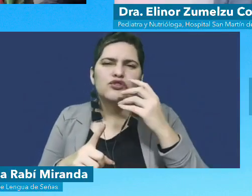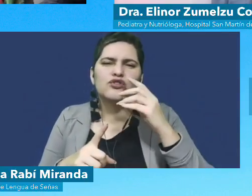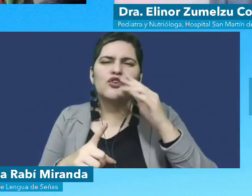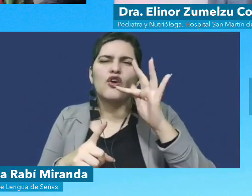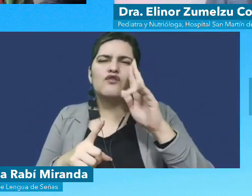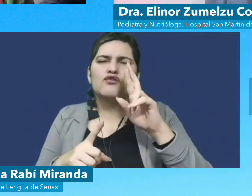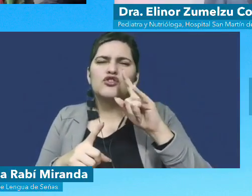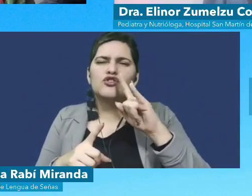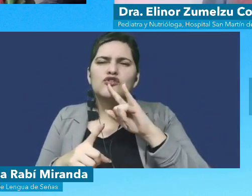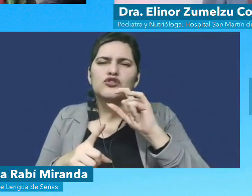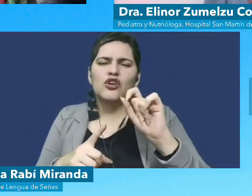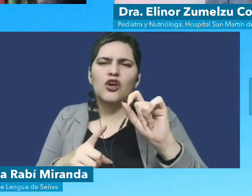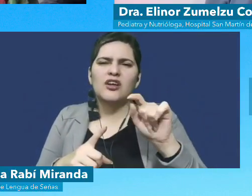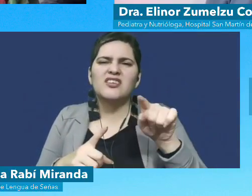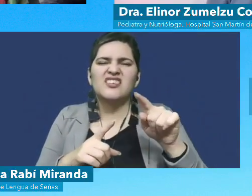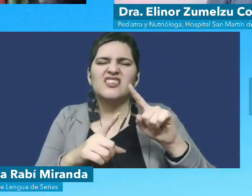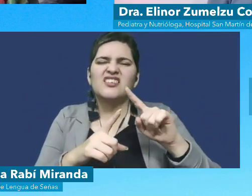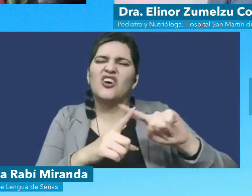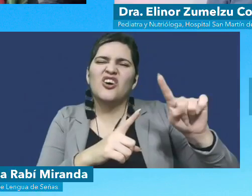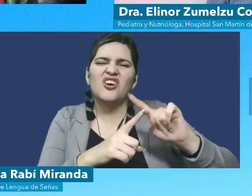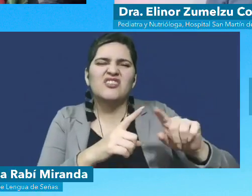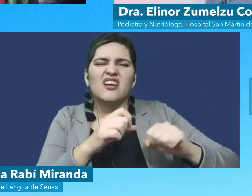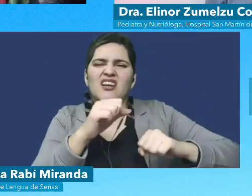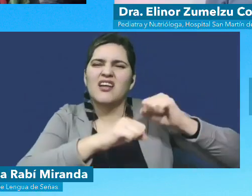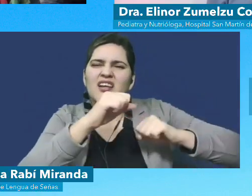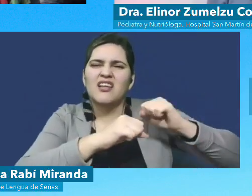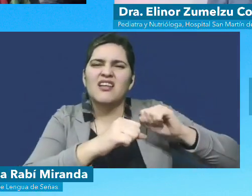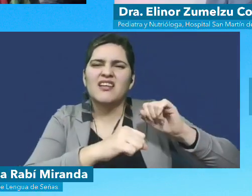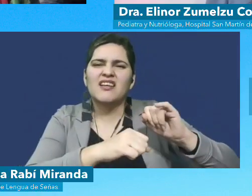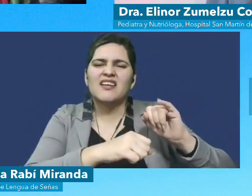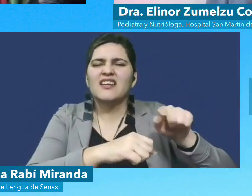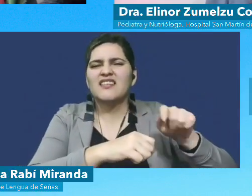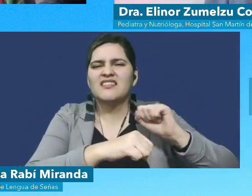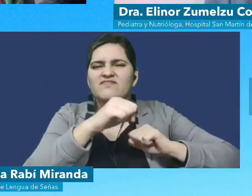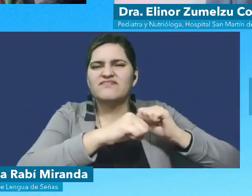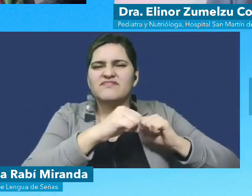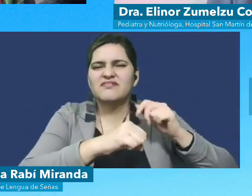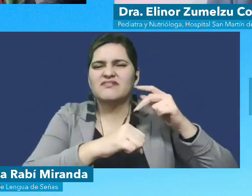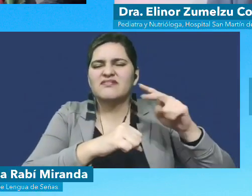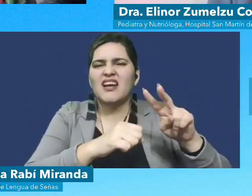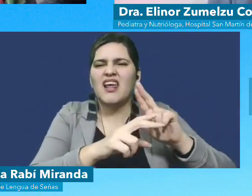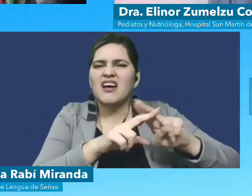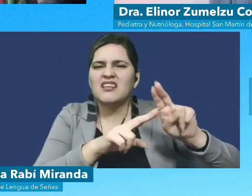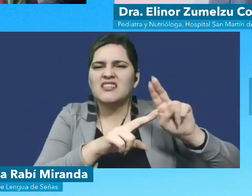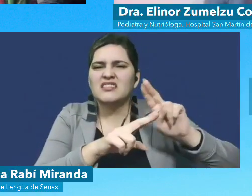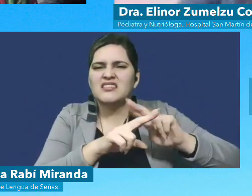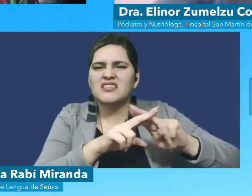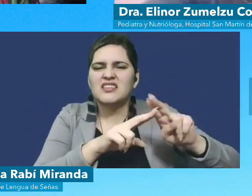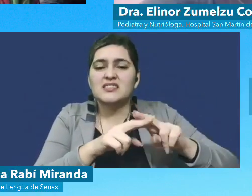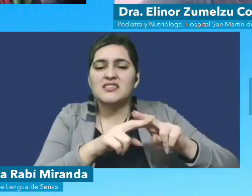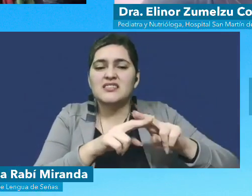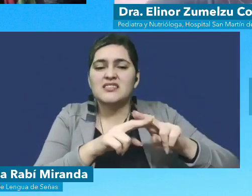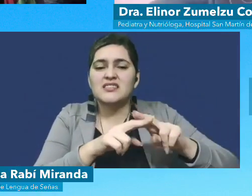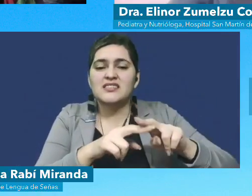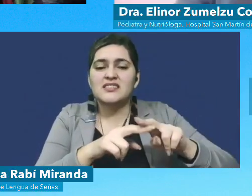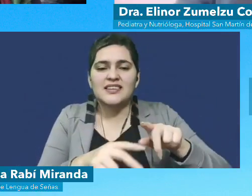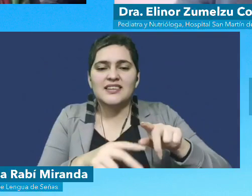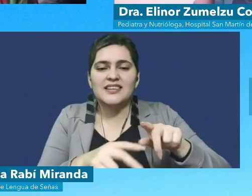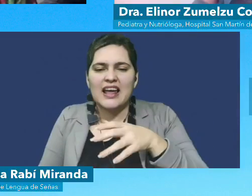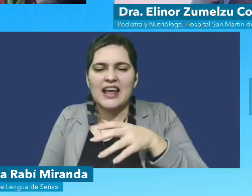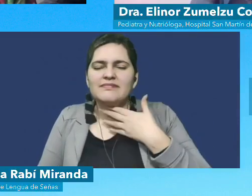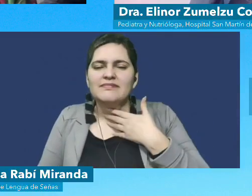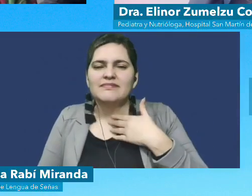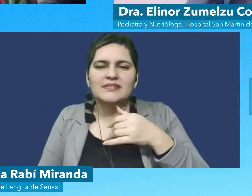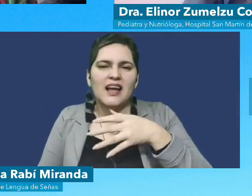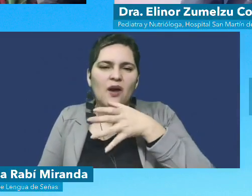procesados. Me quedé un poco seca la garganta. Tome agüita, doctora, ¿no tiene agüita ahí cerca? Sí. También se hicieron